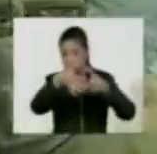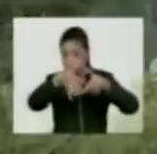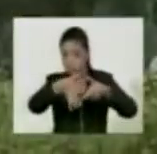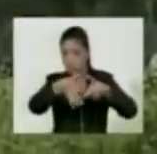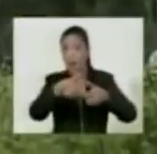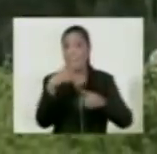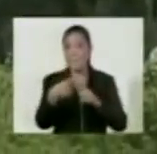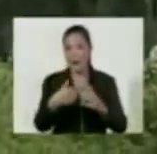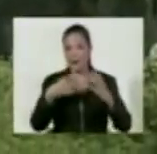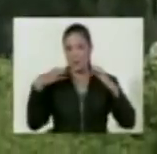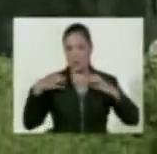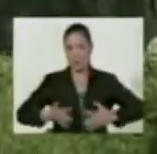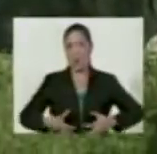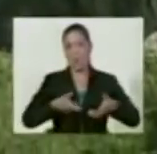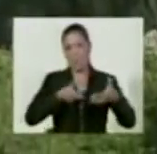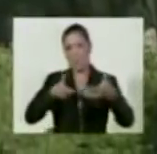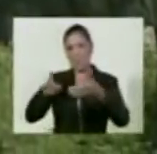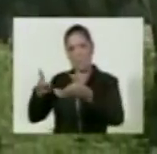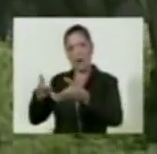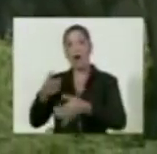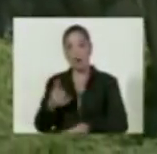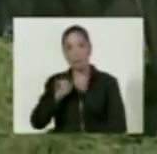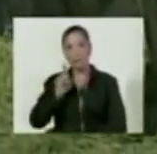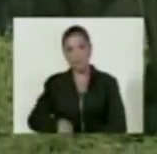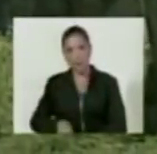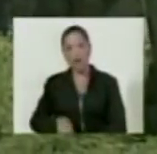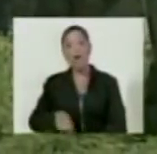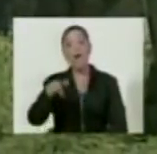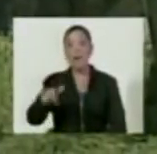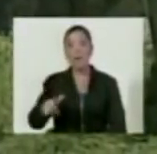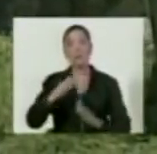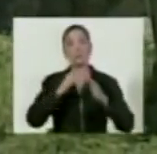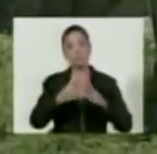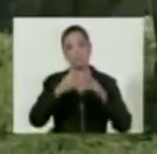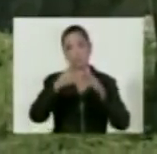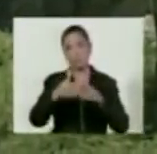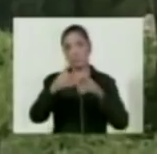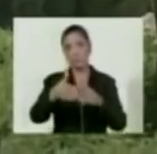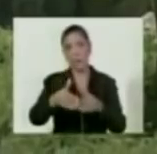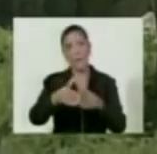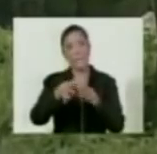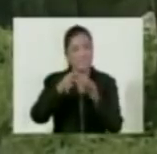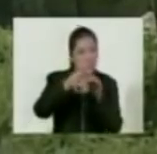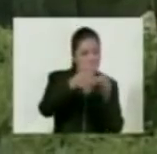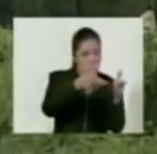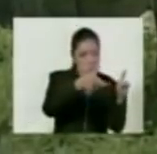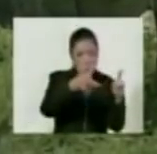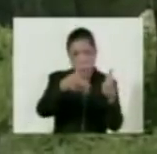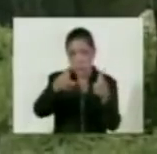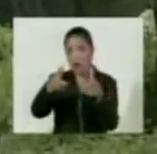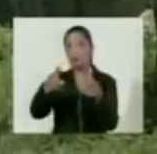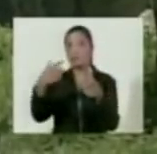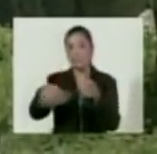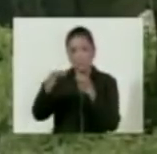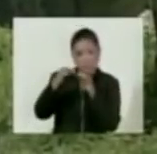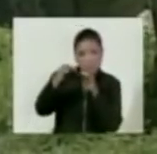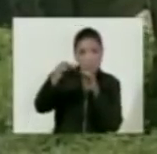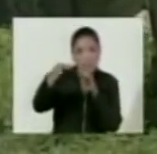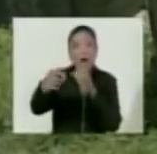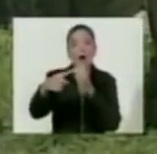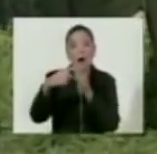30 milímetros. Estos vehículos permiten navegar más allá del horizonte, lo cual garantiza que nuestras